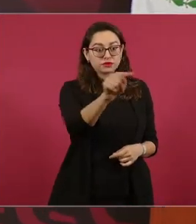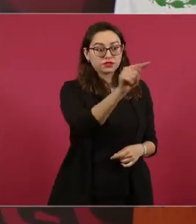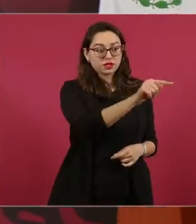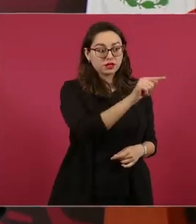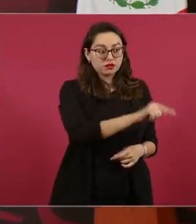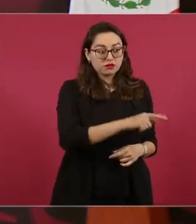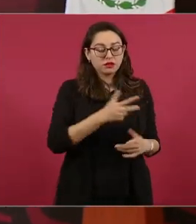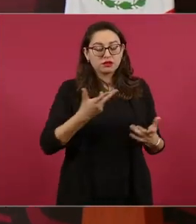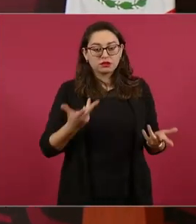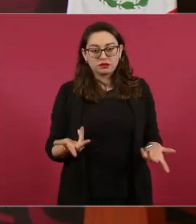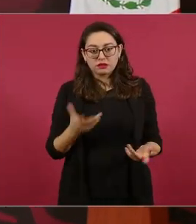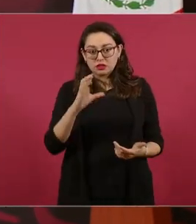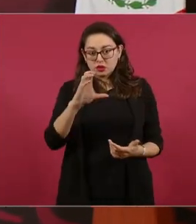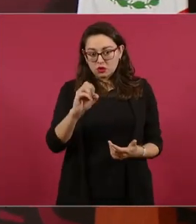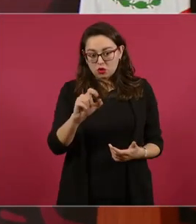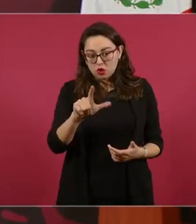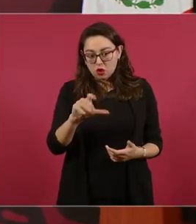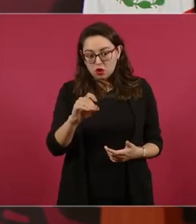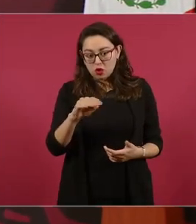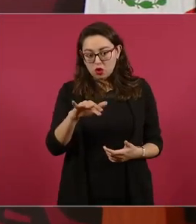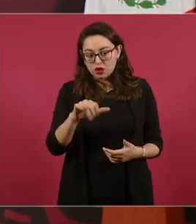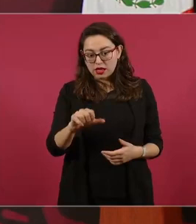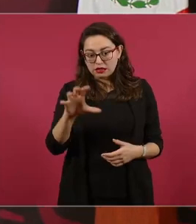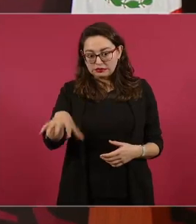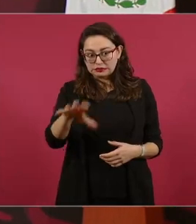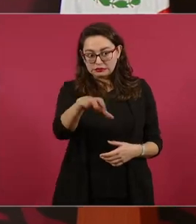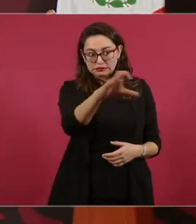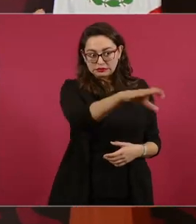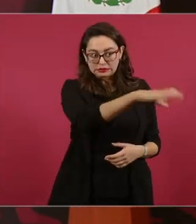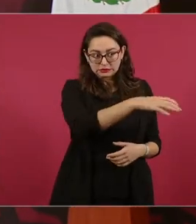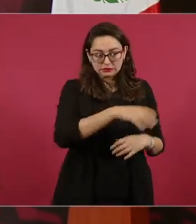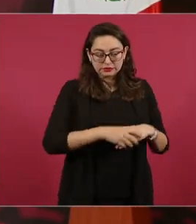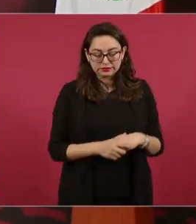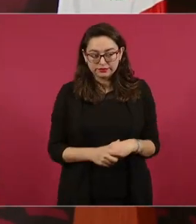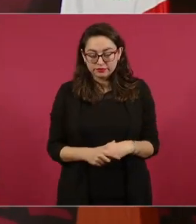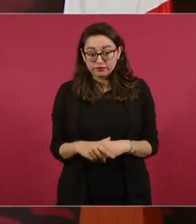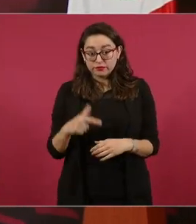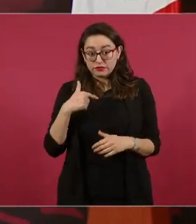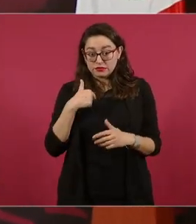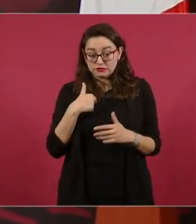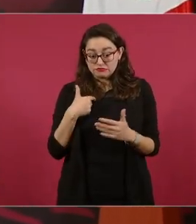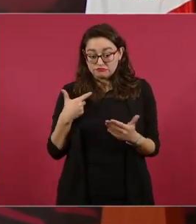conservadores corruptos y pueden